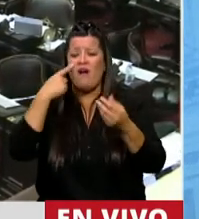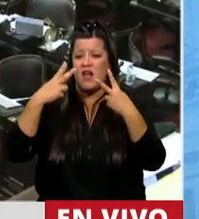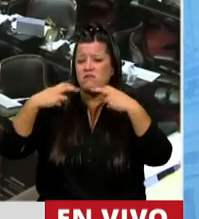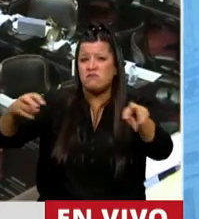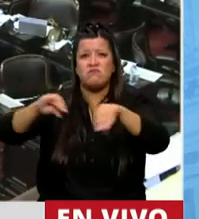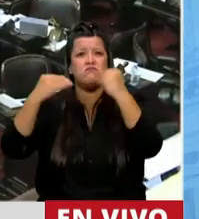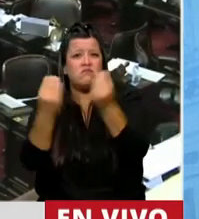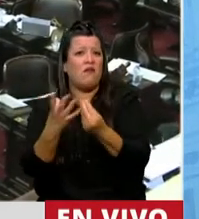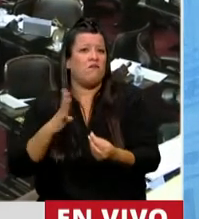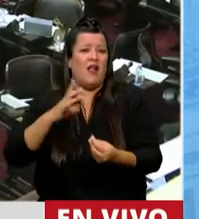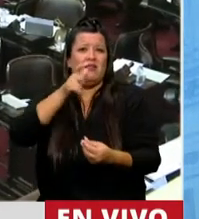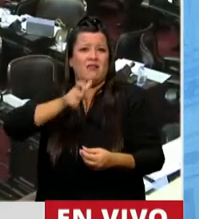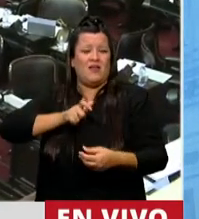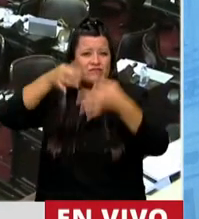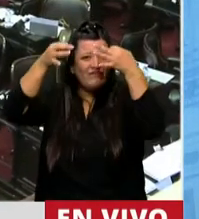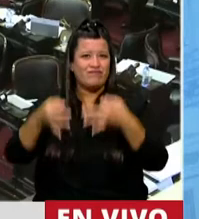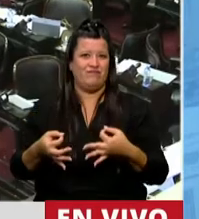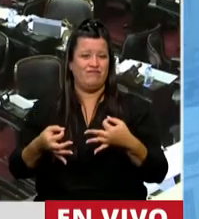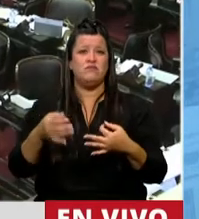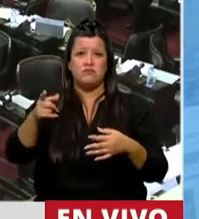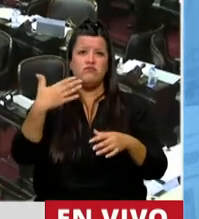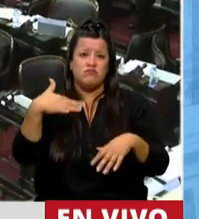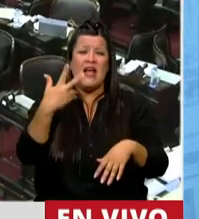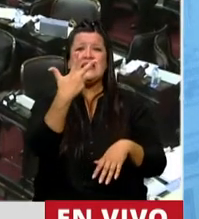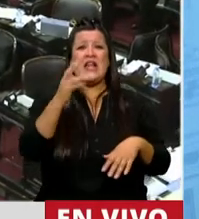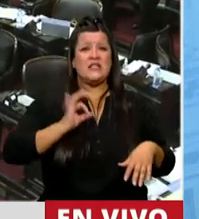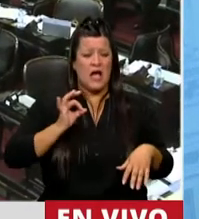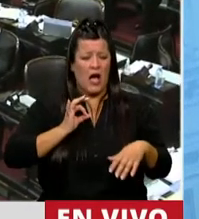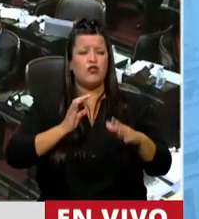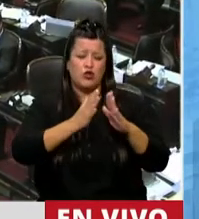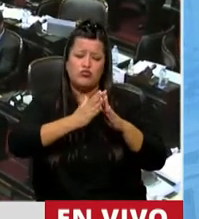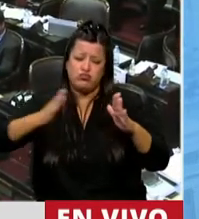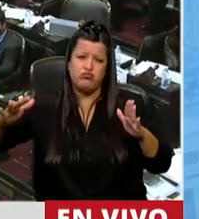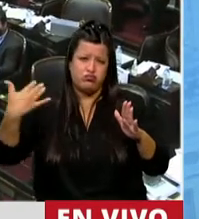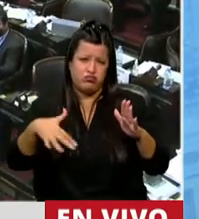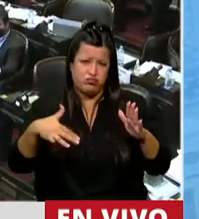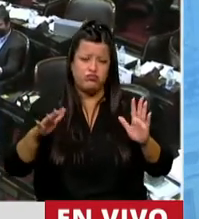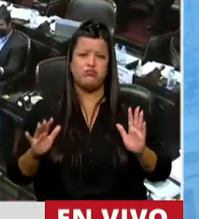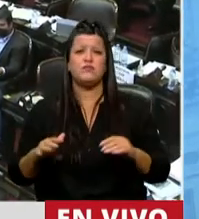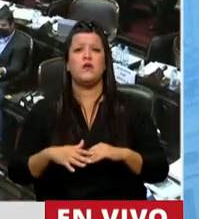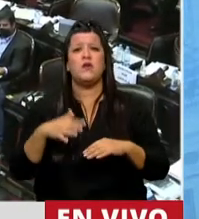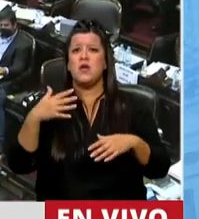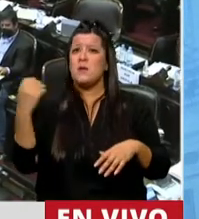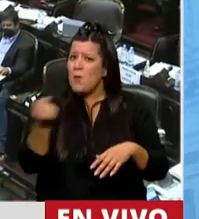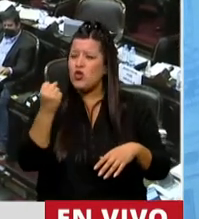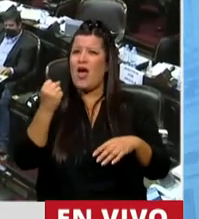investigación judicial, que ya lleva más de 3 años y que es importante llegar a la